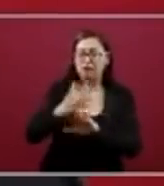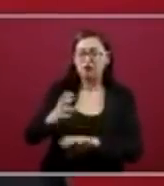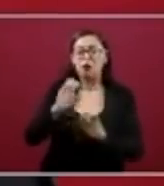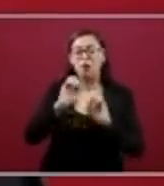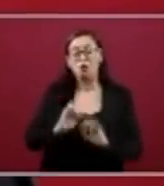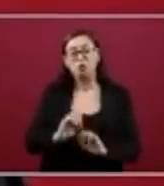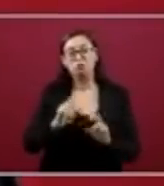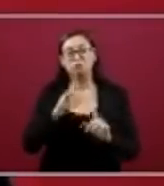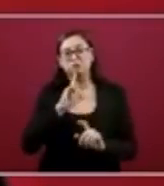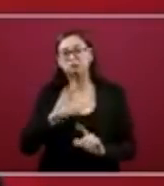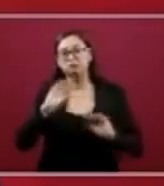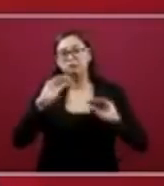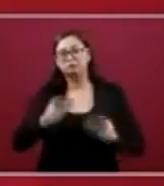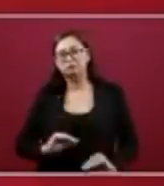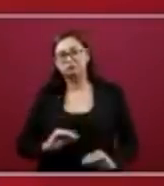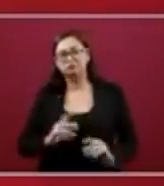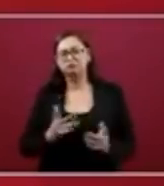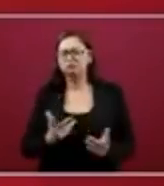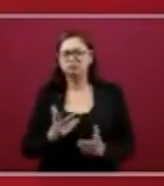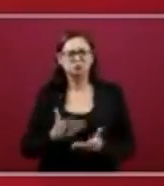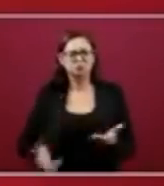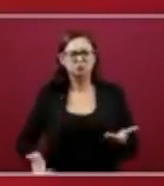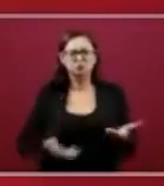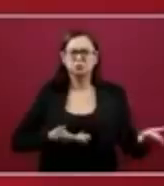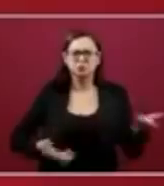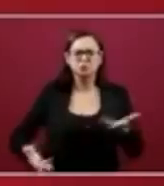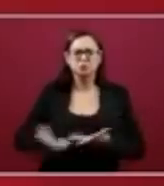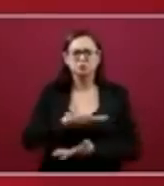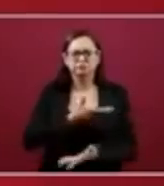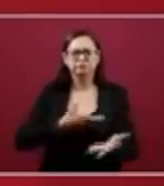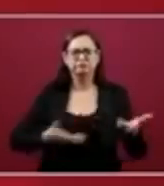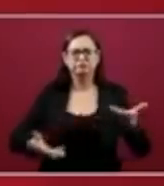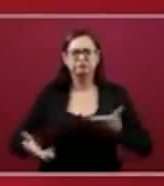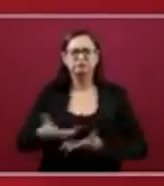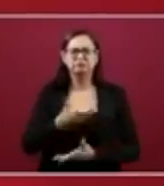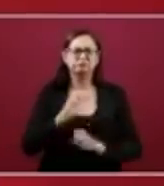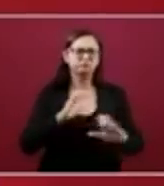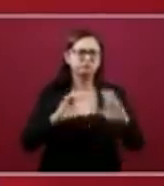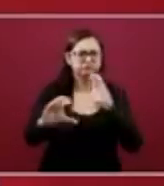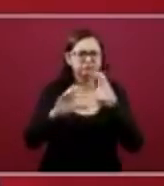informe este día a las 10 de la mañana, donde se tiene prevista la presencia de alrededor